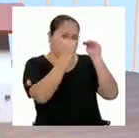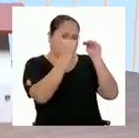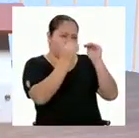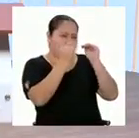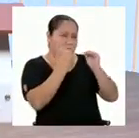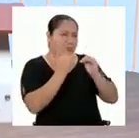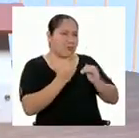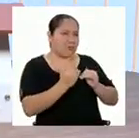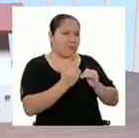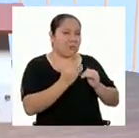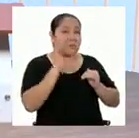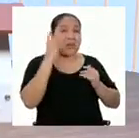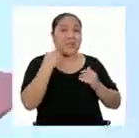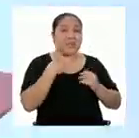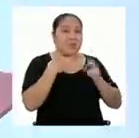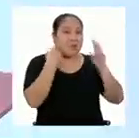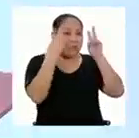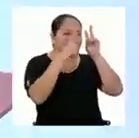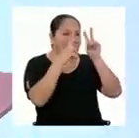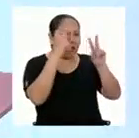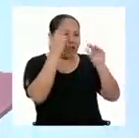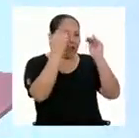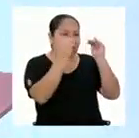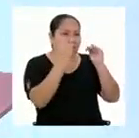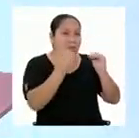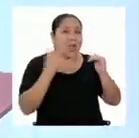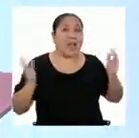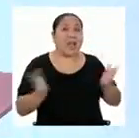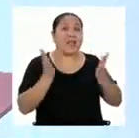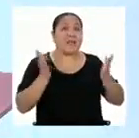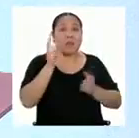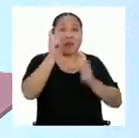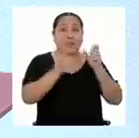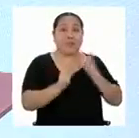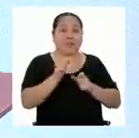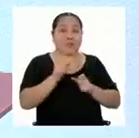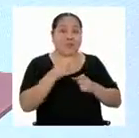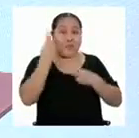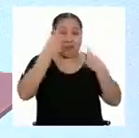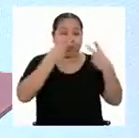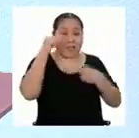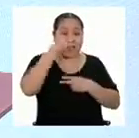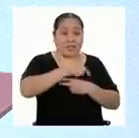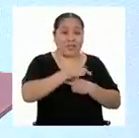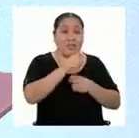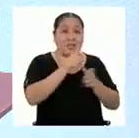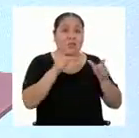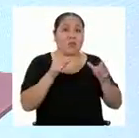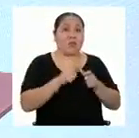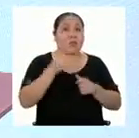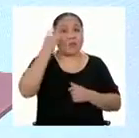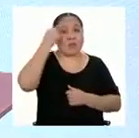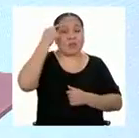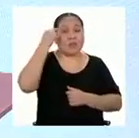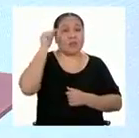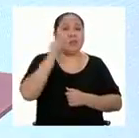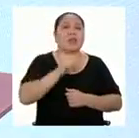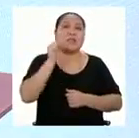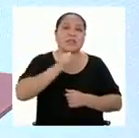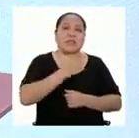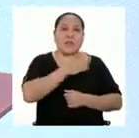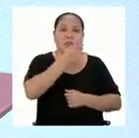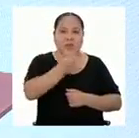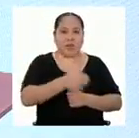de los sitios que describe. Anima al lector a visitar el lugar. O sea, pienso que de todas maneras ha estado